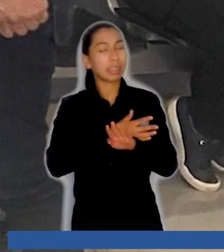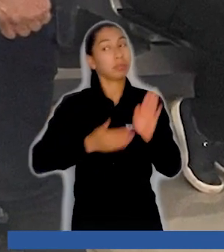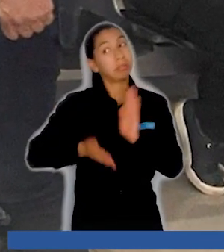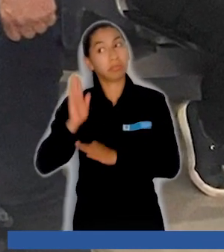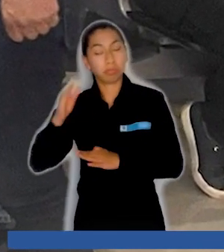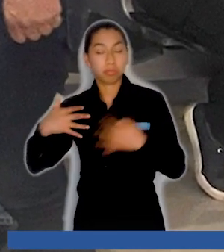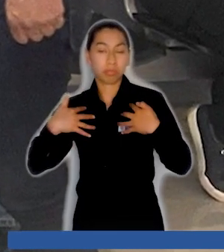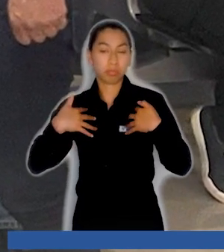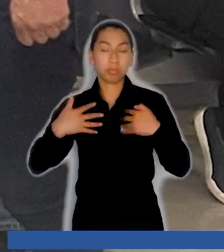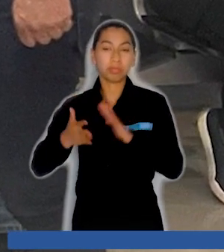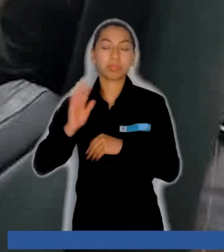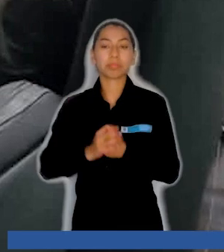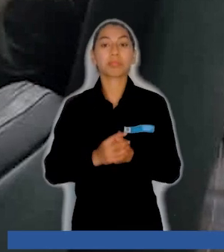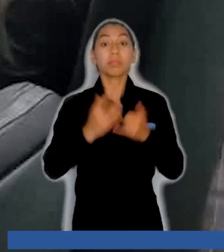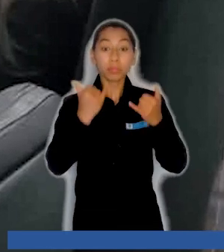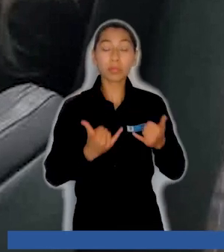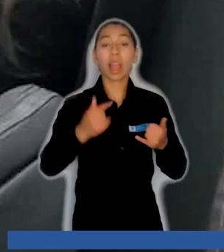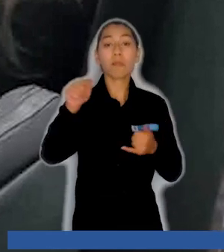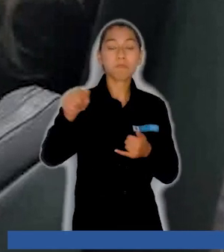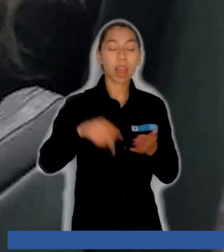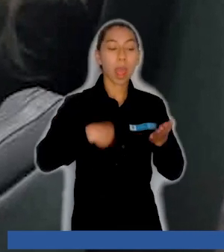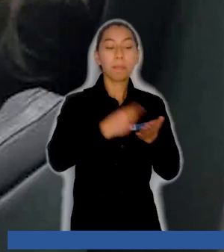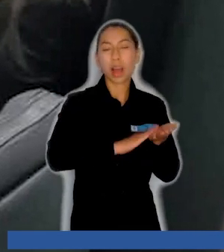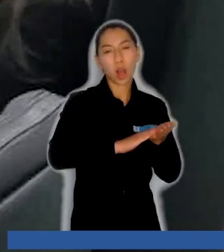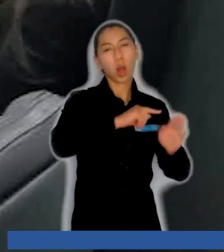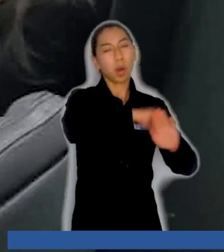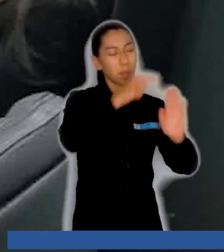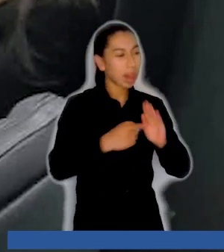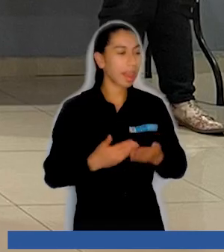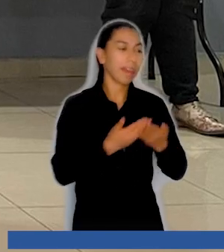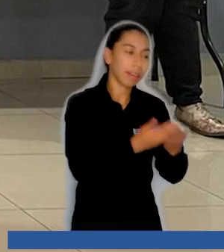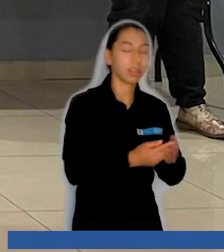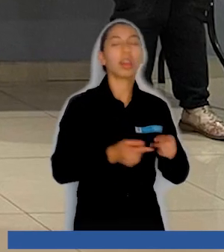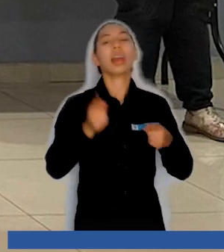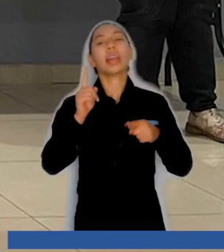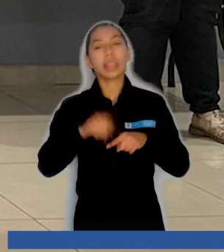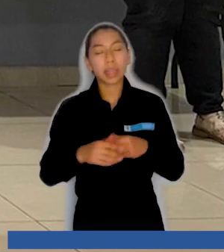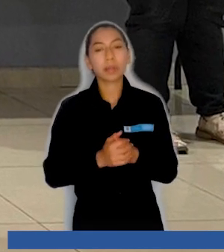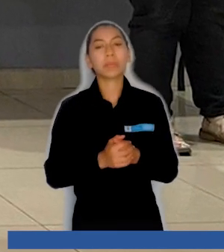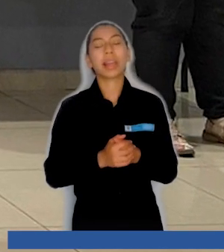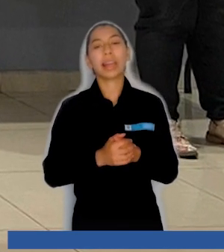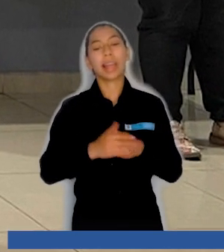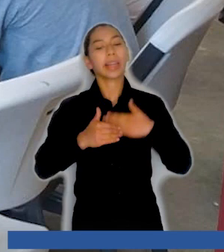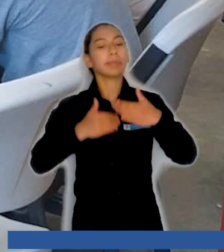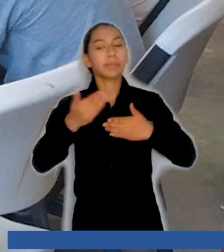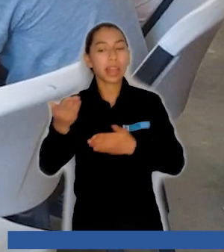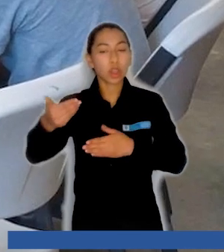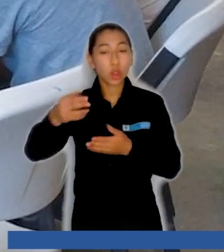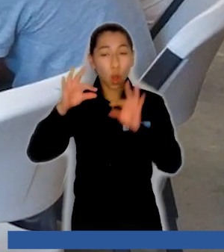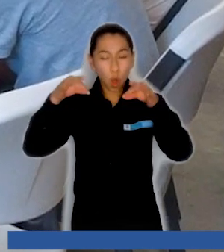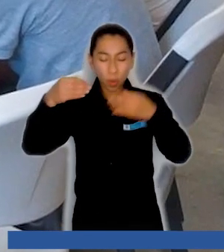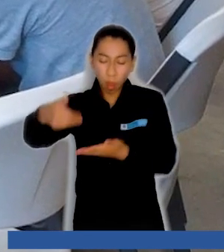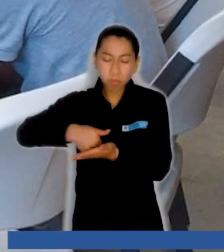Con dos jornadas en donde se entregaron cartas de indemnización y se brindó atención para la documentación de trámites de indemnización,